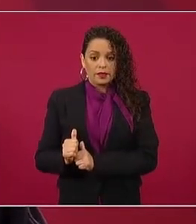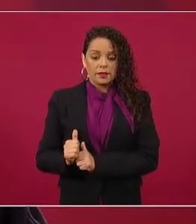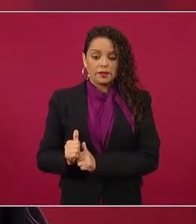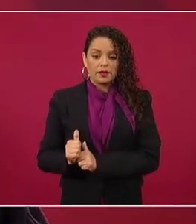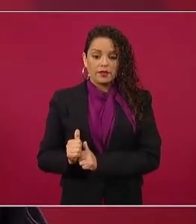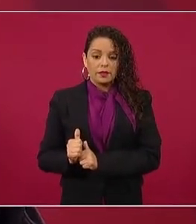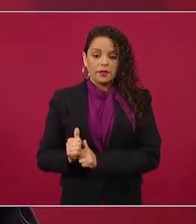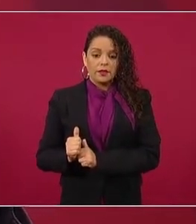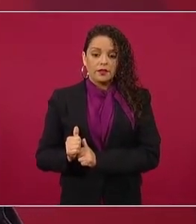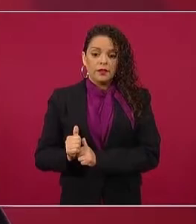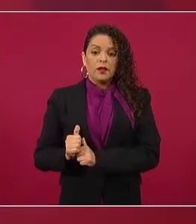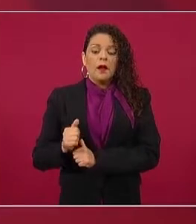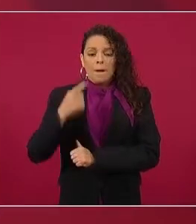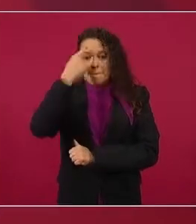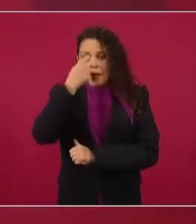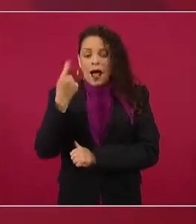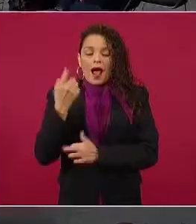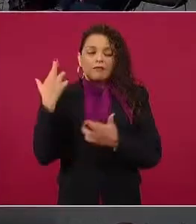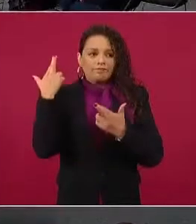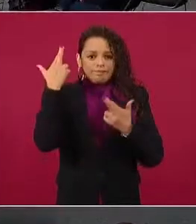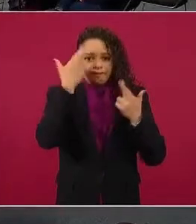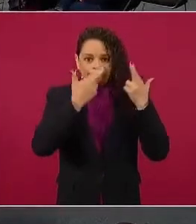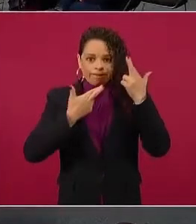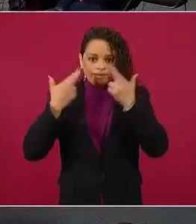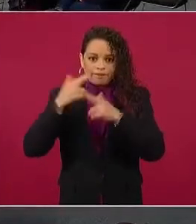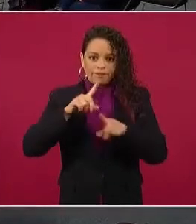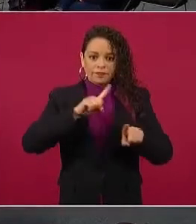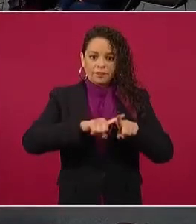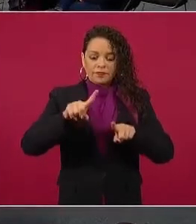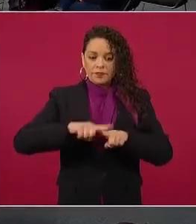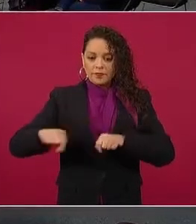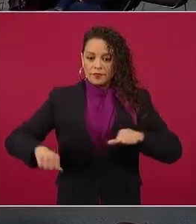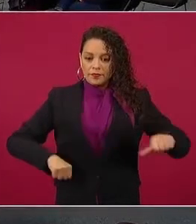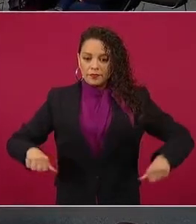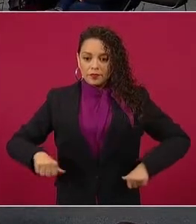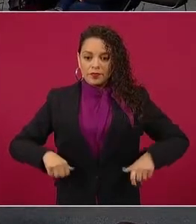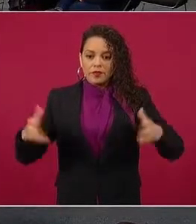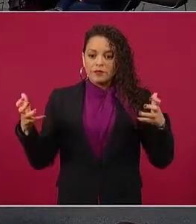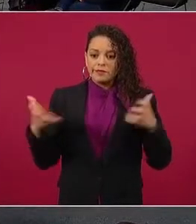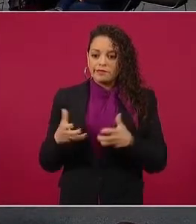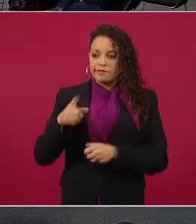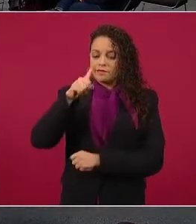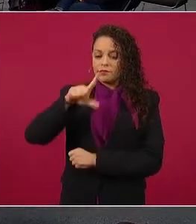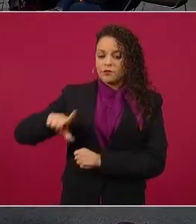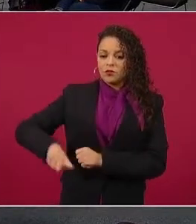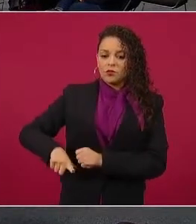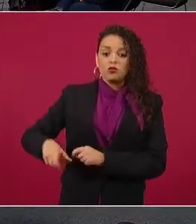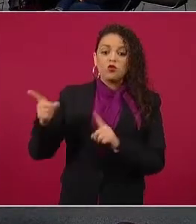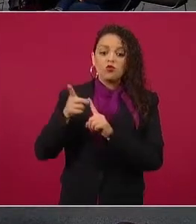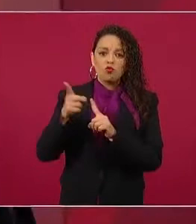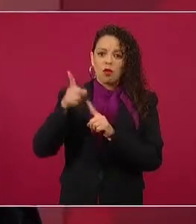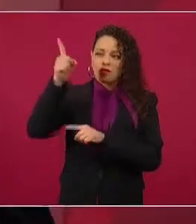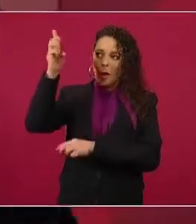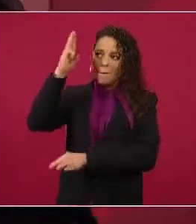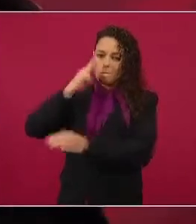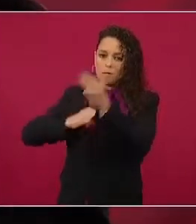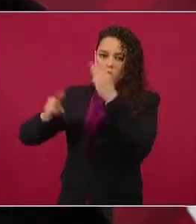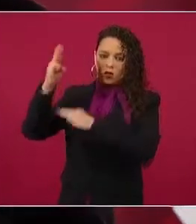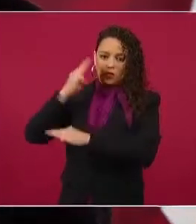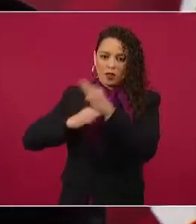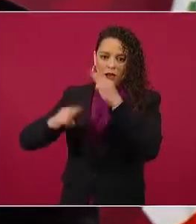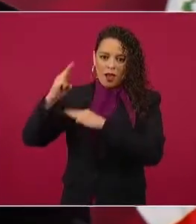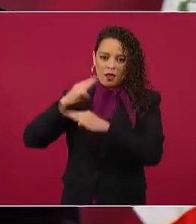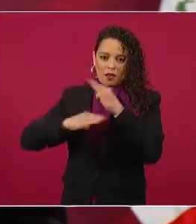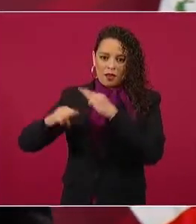se va a hacer una revisión de todas las acciones que está llevando el gobierno en la sierra, en los